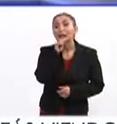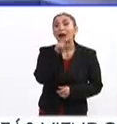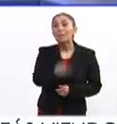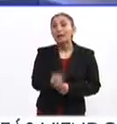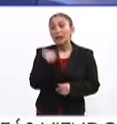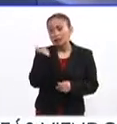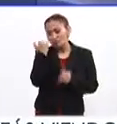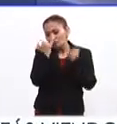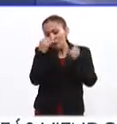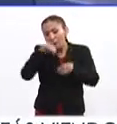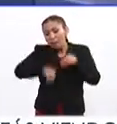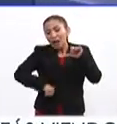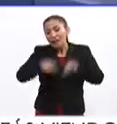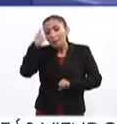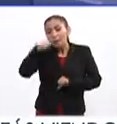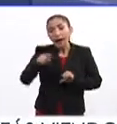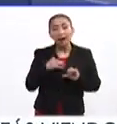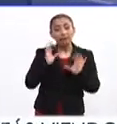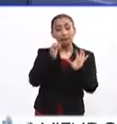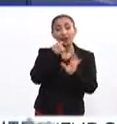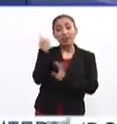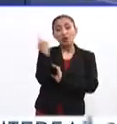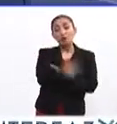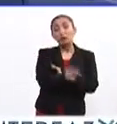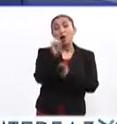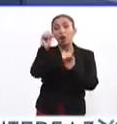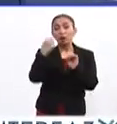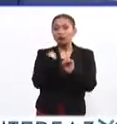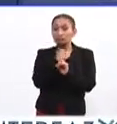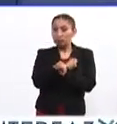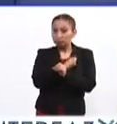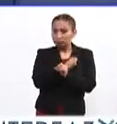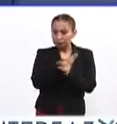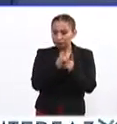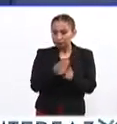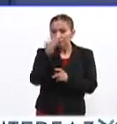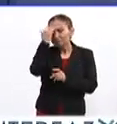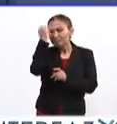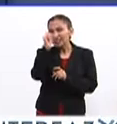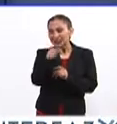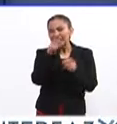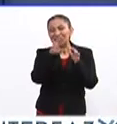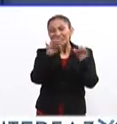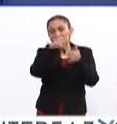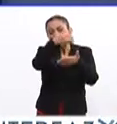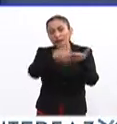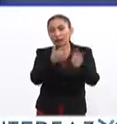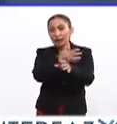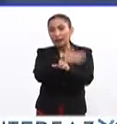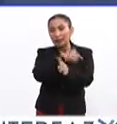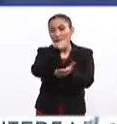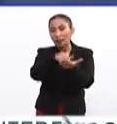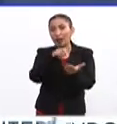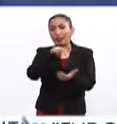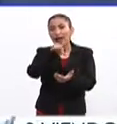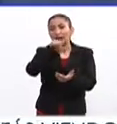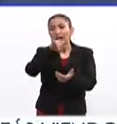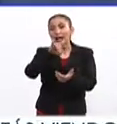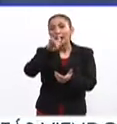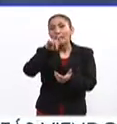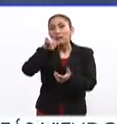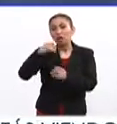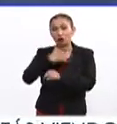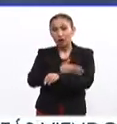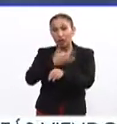las estrategias para impulsar la cultura de denuncia y tolerancia. Para conocer precisamente los detalles nos acompaña en el estudio Nelly Campos Quirós.